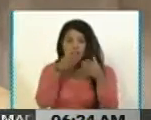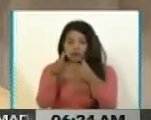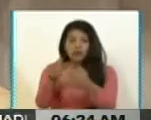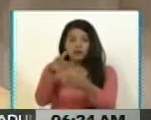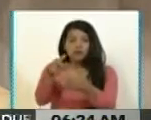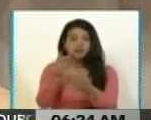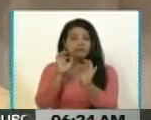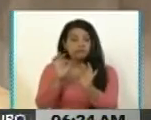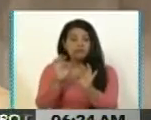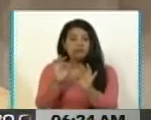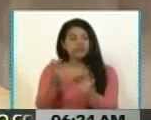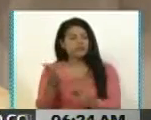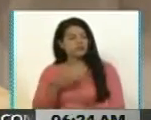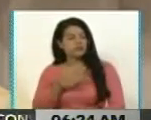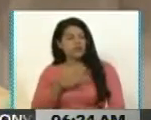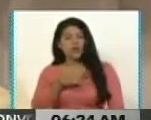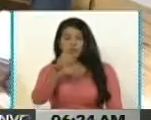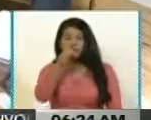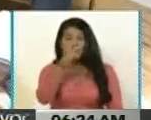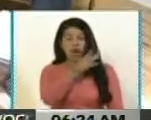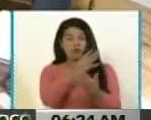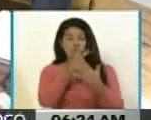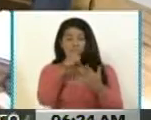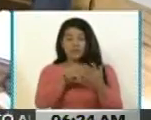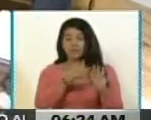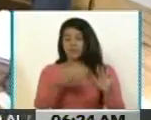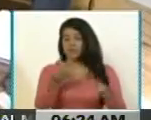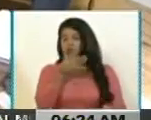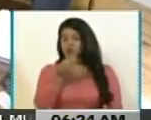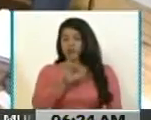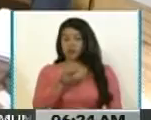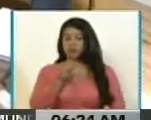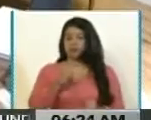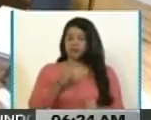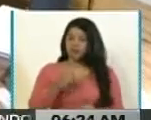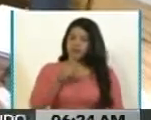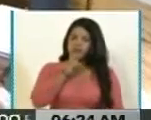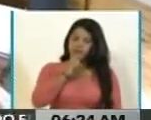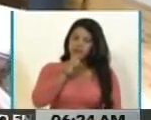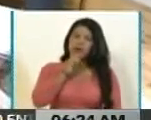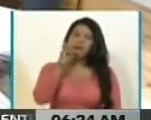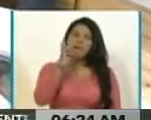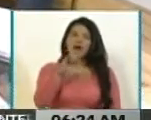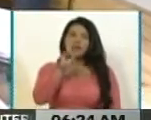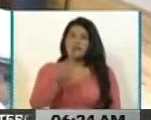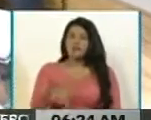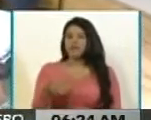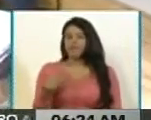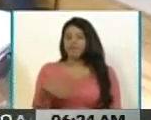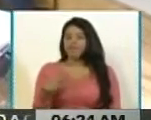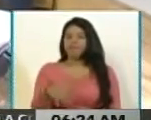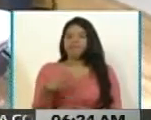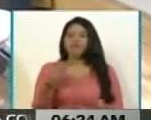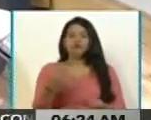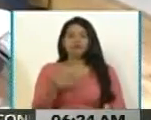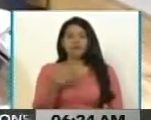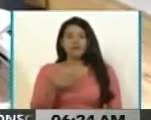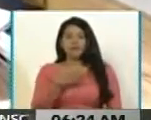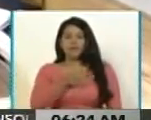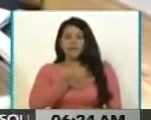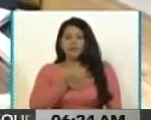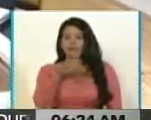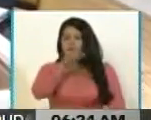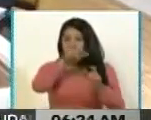sido bien difícil para los venezolanos, para las venezolanas, donde además se ha jugado mucho con el sentimiento de